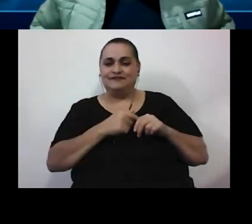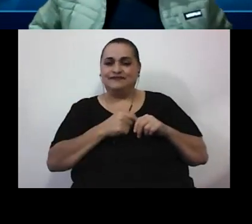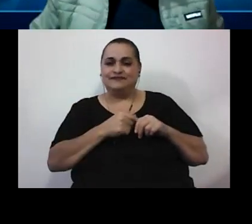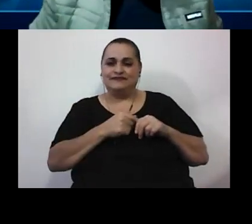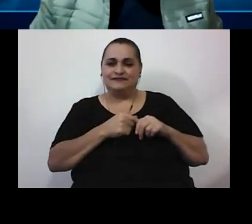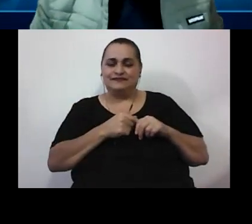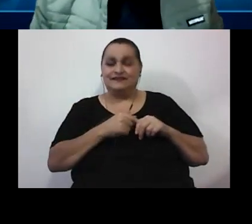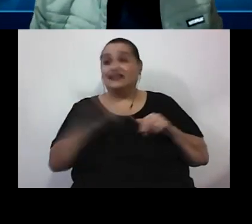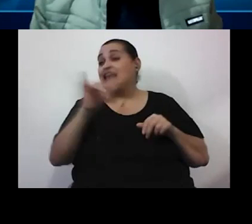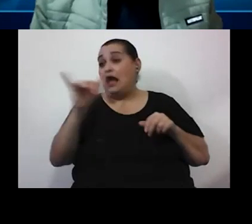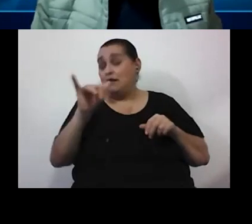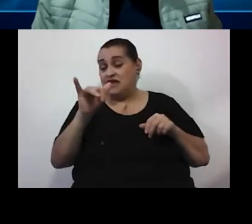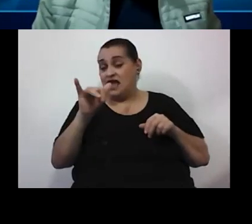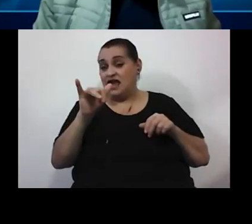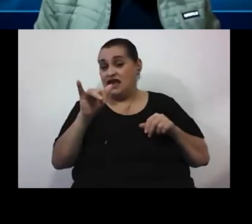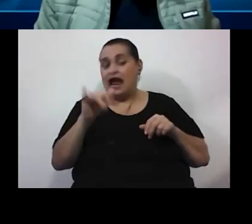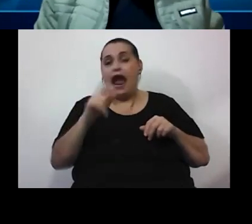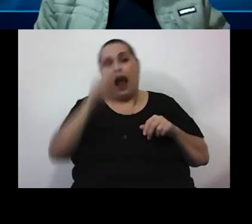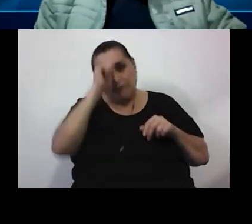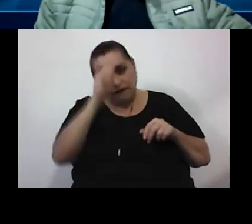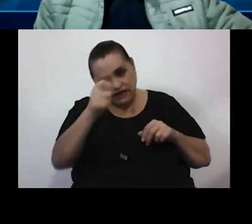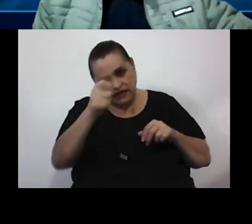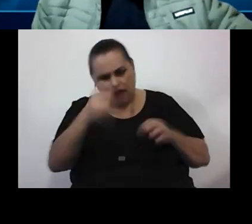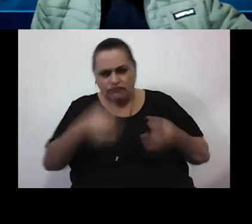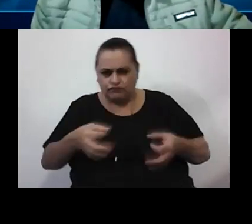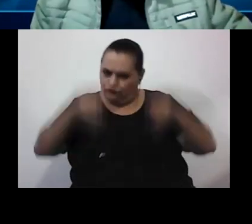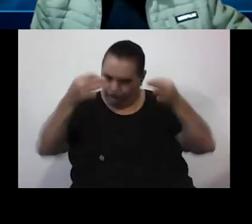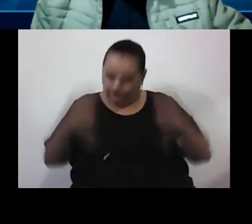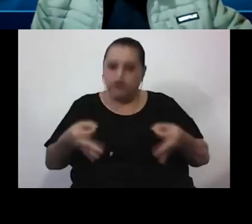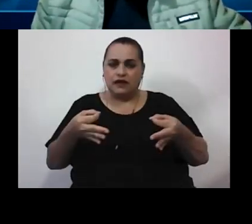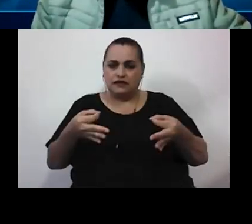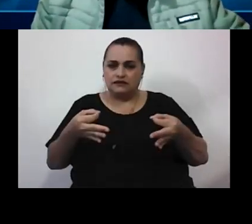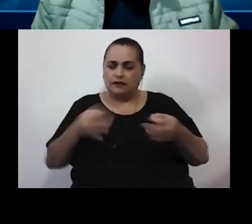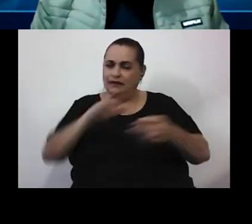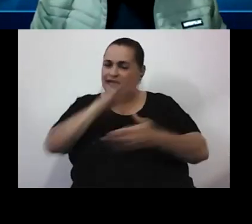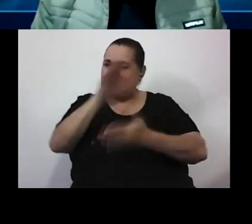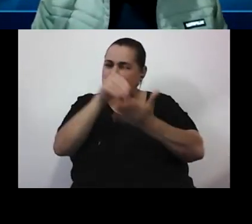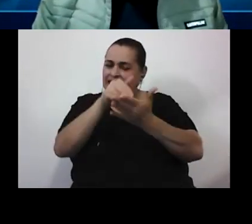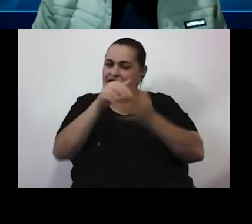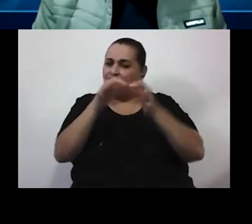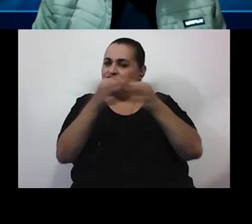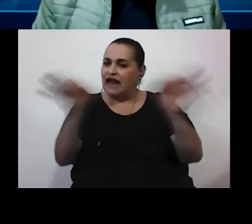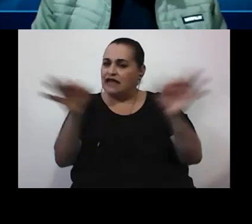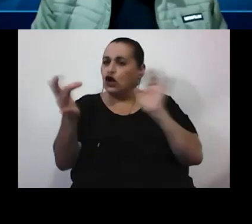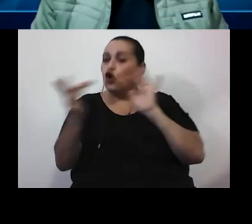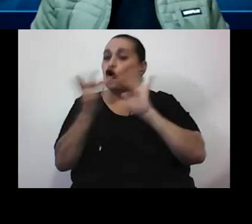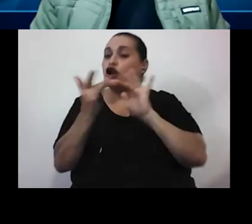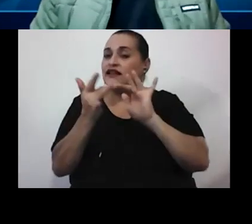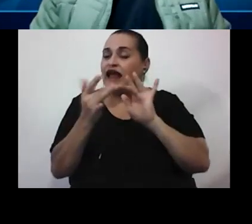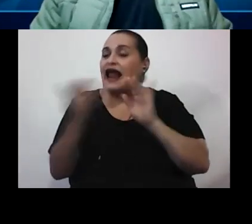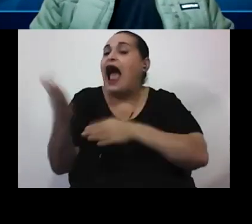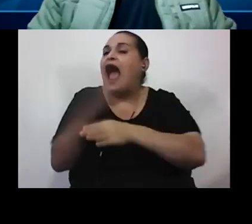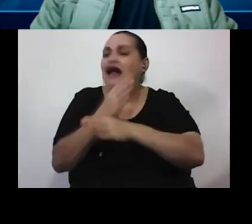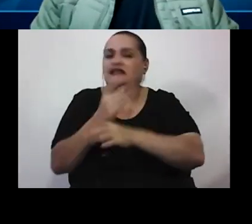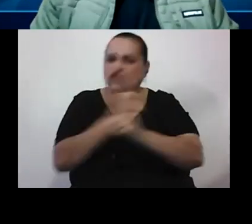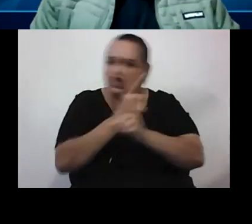También tenemos el cuadrante de amabilidad y firmeza, que se centra en la frase conectar antes de corregir.